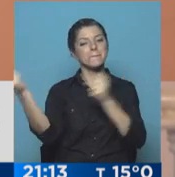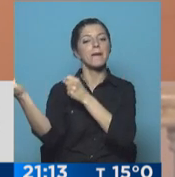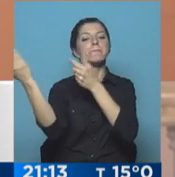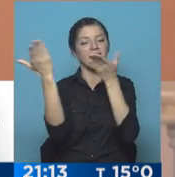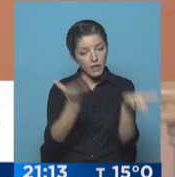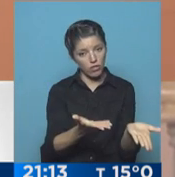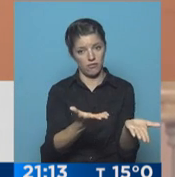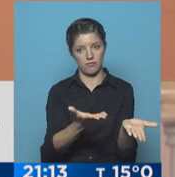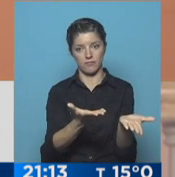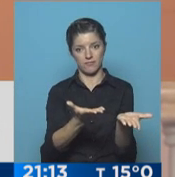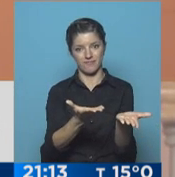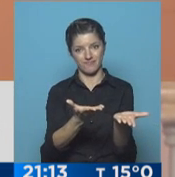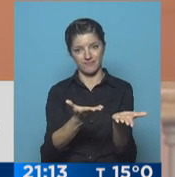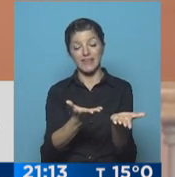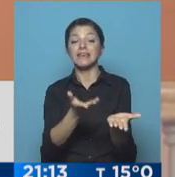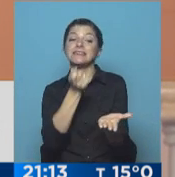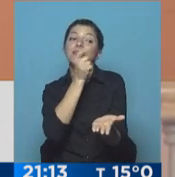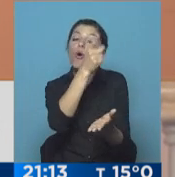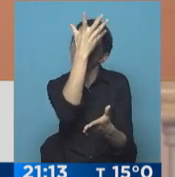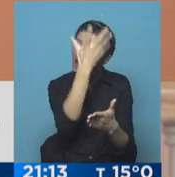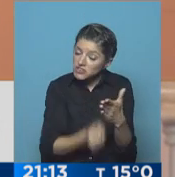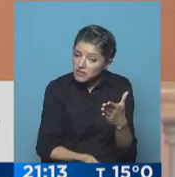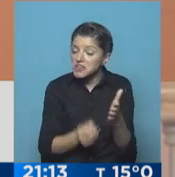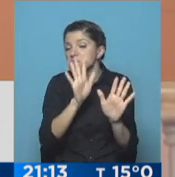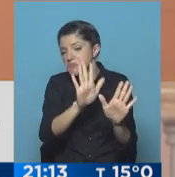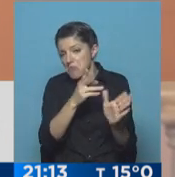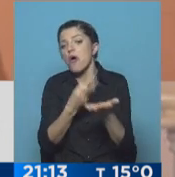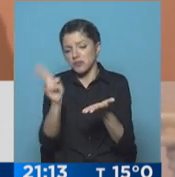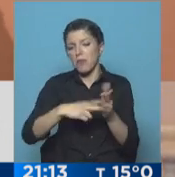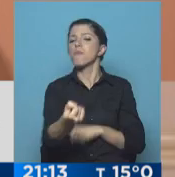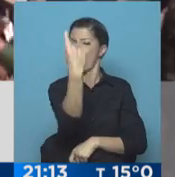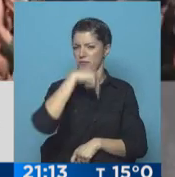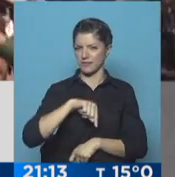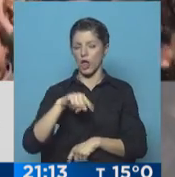bienvenido. Y bueno, y si te equivocaste, otra vez estás.